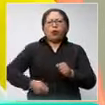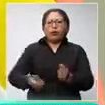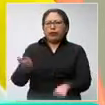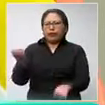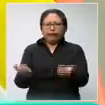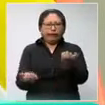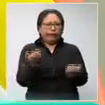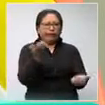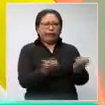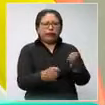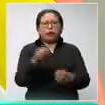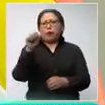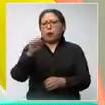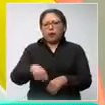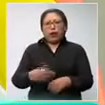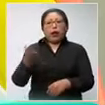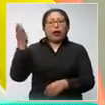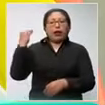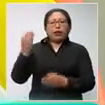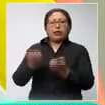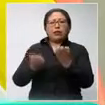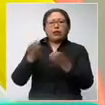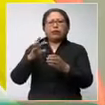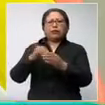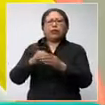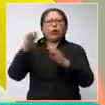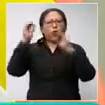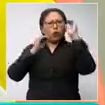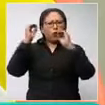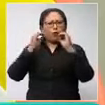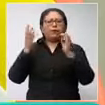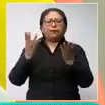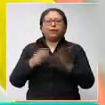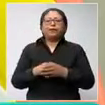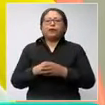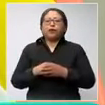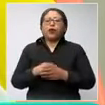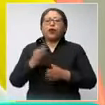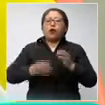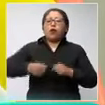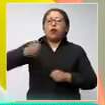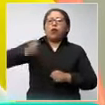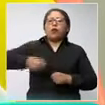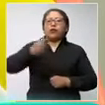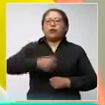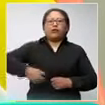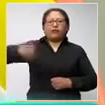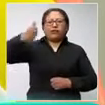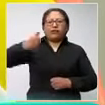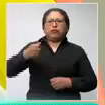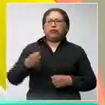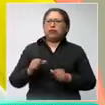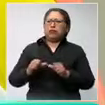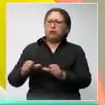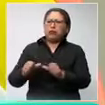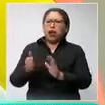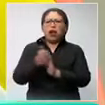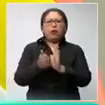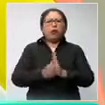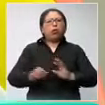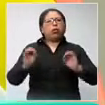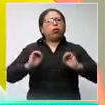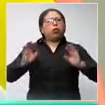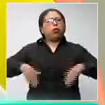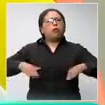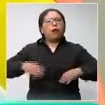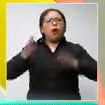vez que se intentó hacer evaluación de desempeño en Oruro, una persona que ejercía como juez y ni siquiera era abogado. Necesitamos